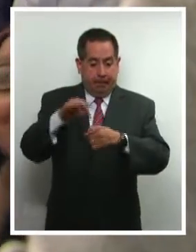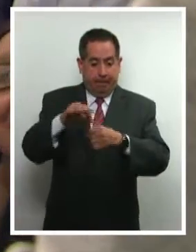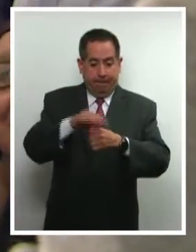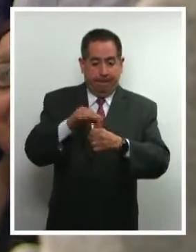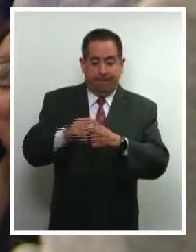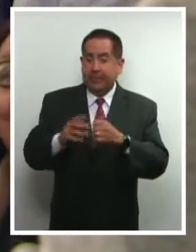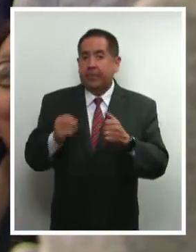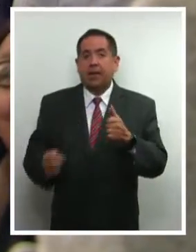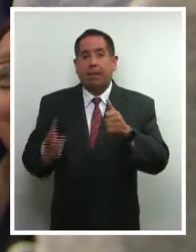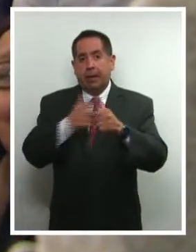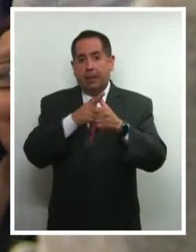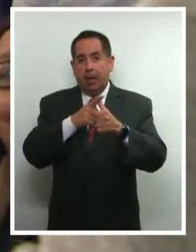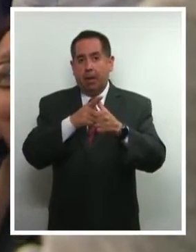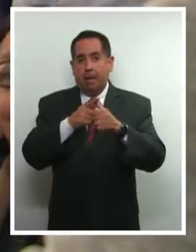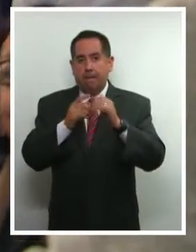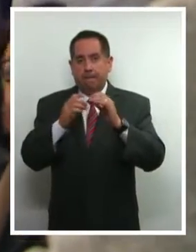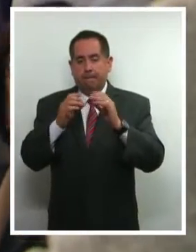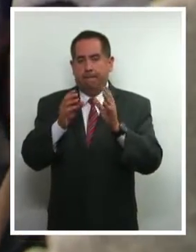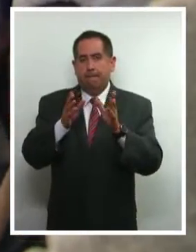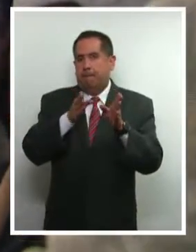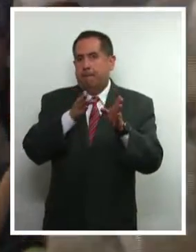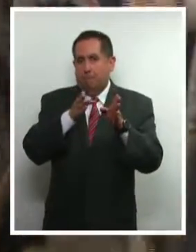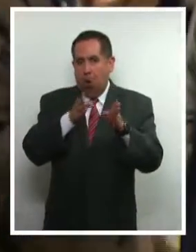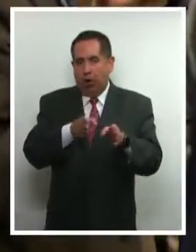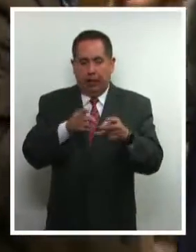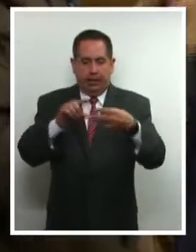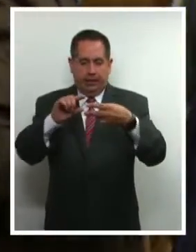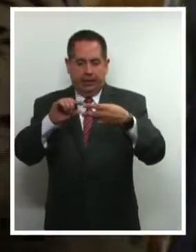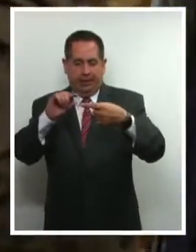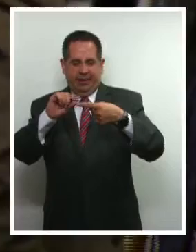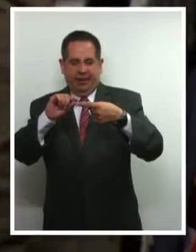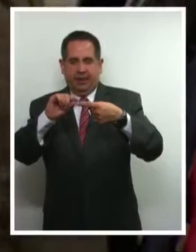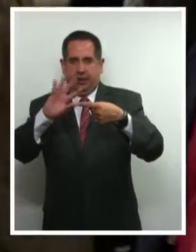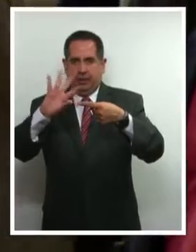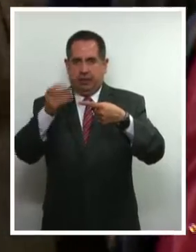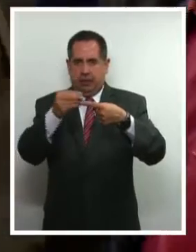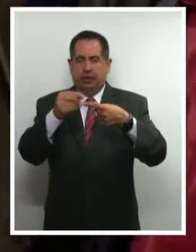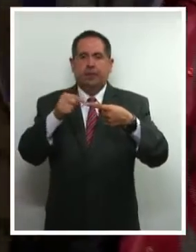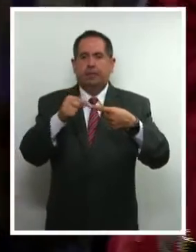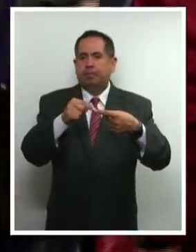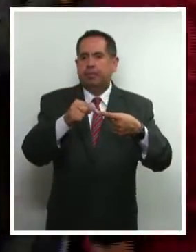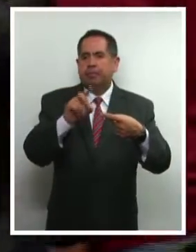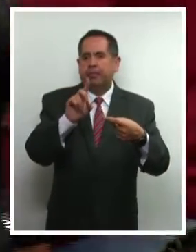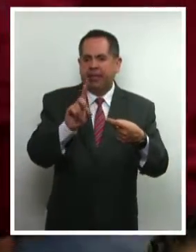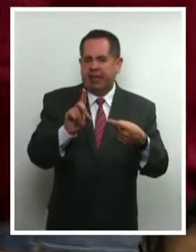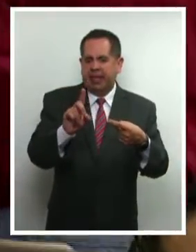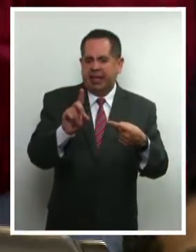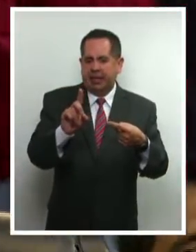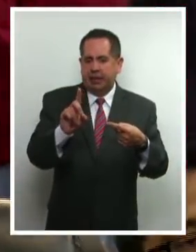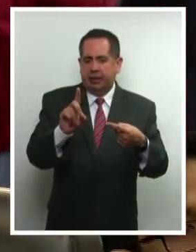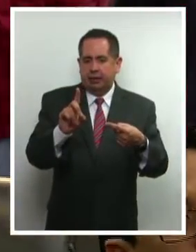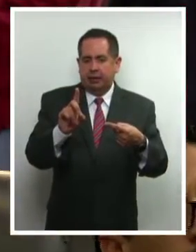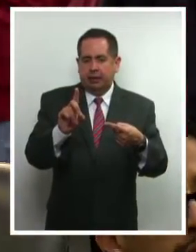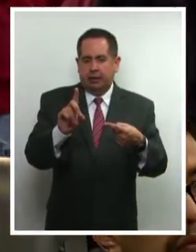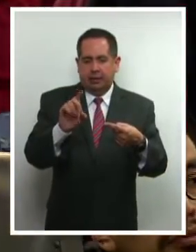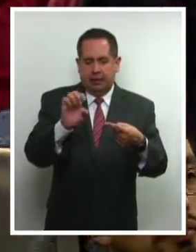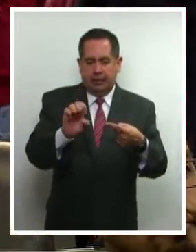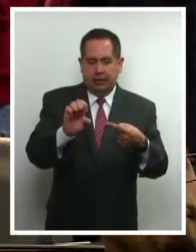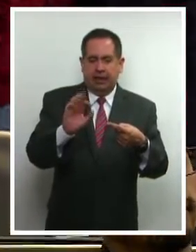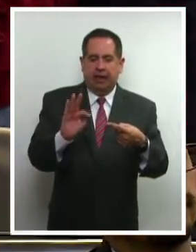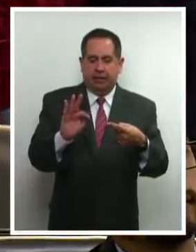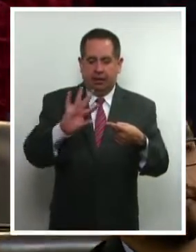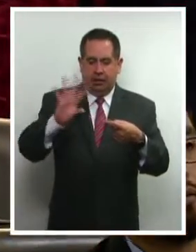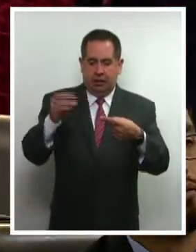en un primer bloque donde se habla del numeral D, E y